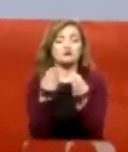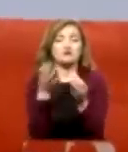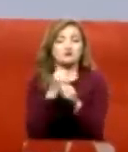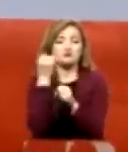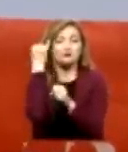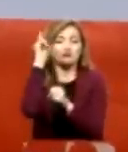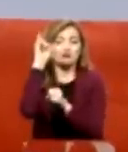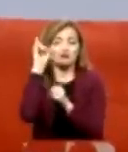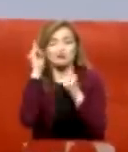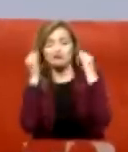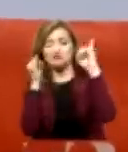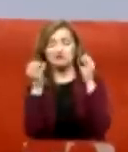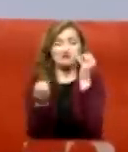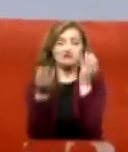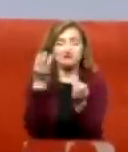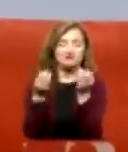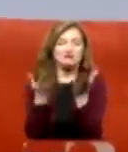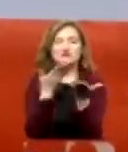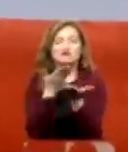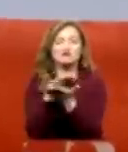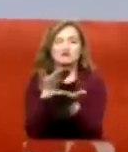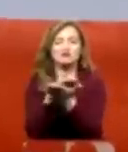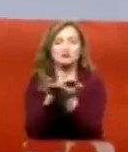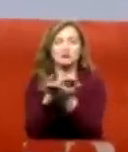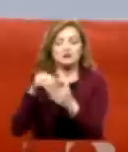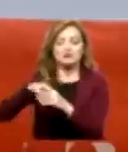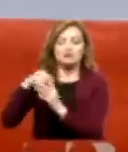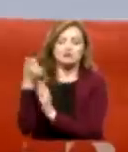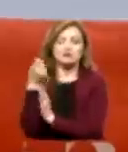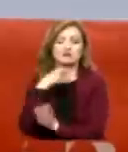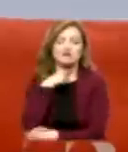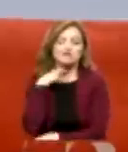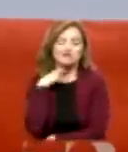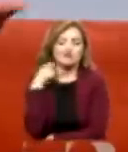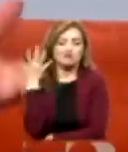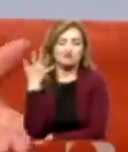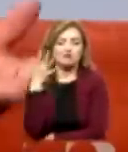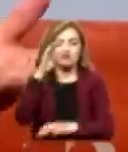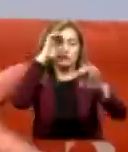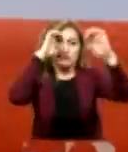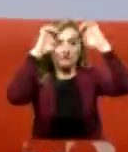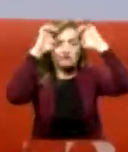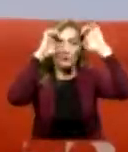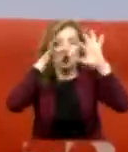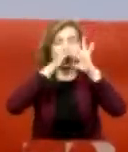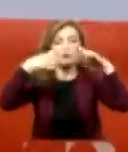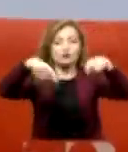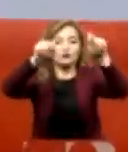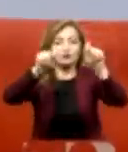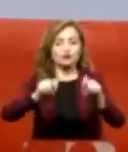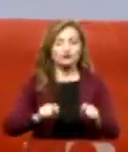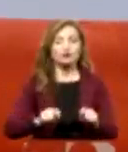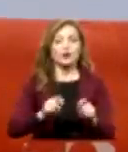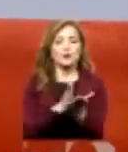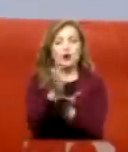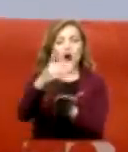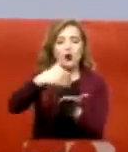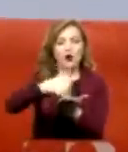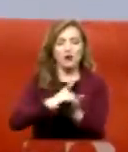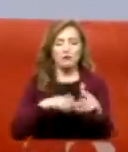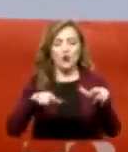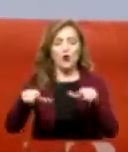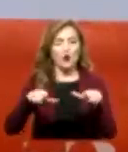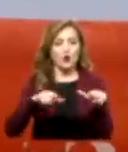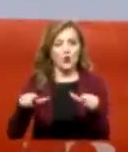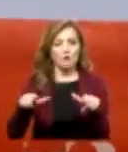creativos. Sabemos que no hay dinero, pero entonces tratar de hacer estrategias, convenios, justamente para viabilizar espacios más amigables,